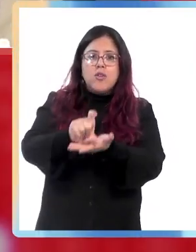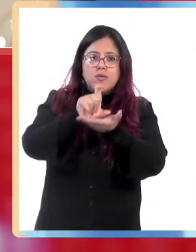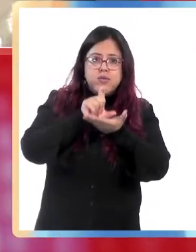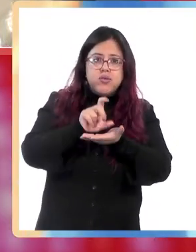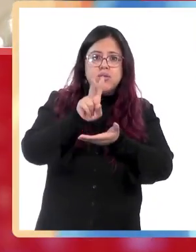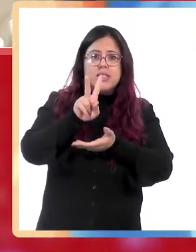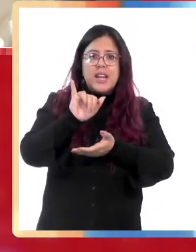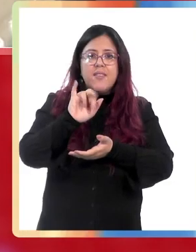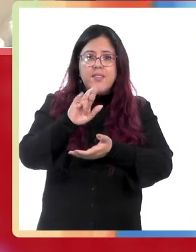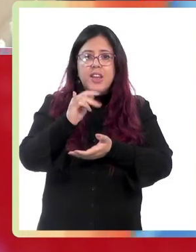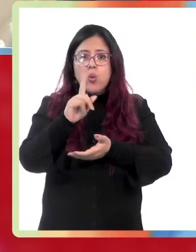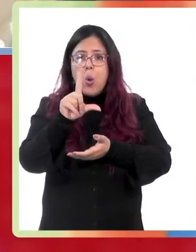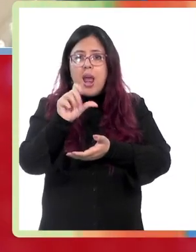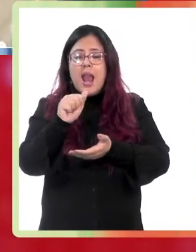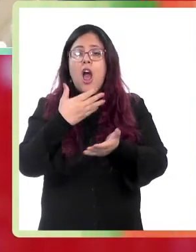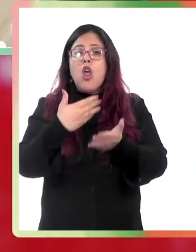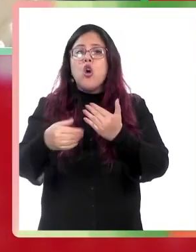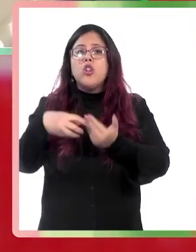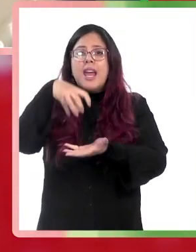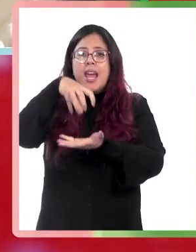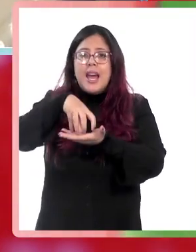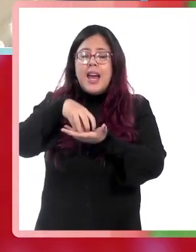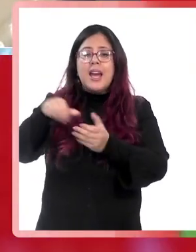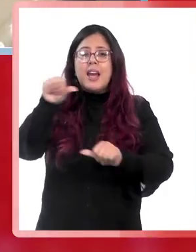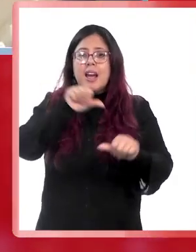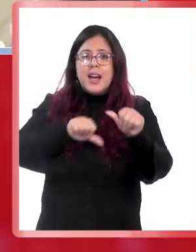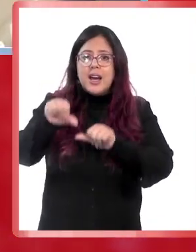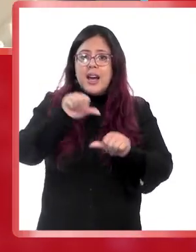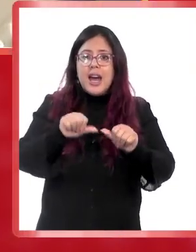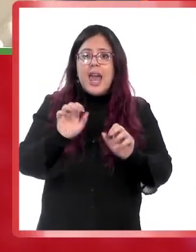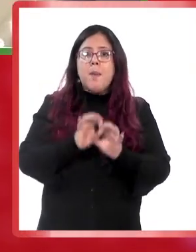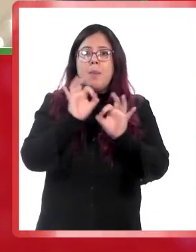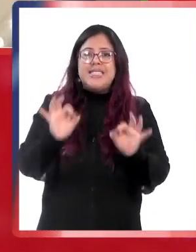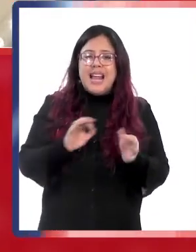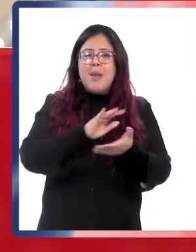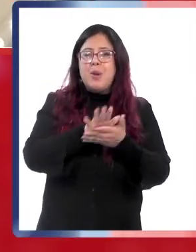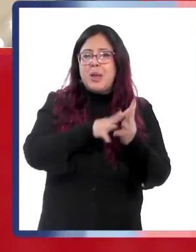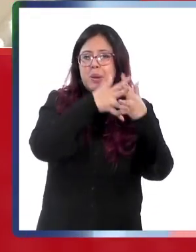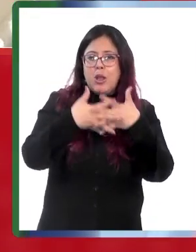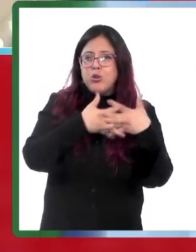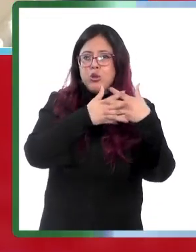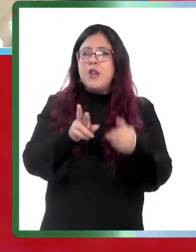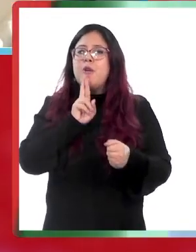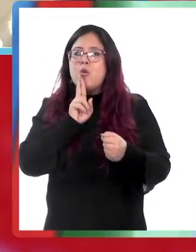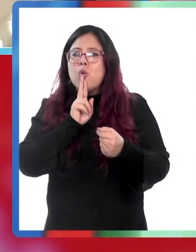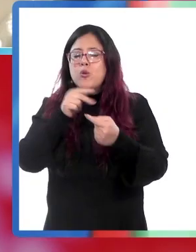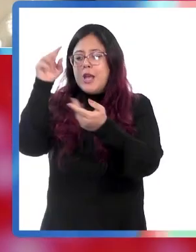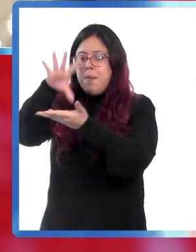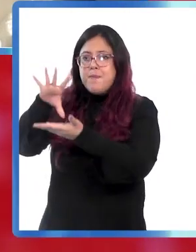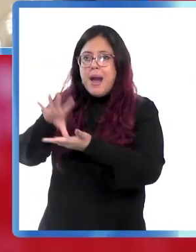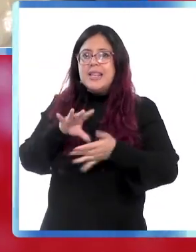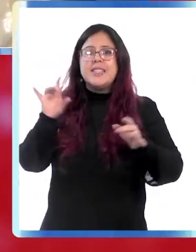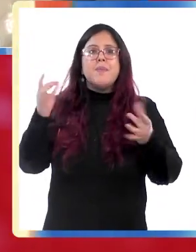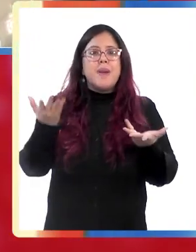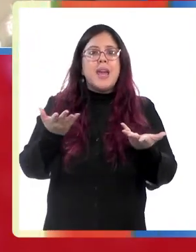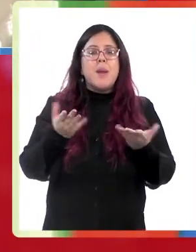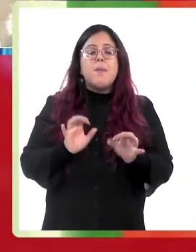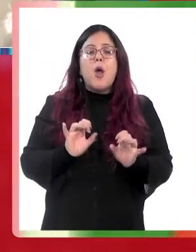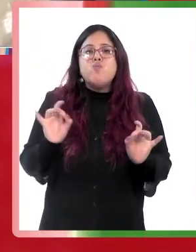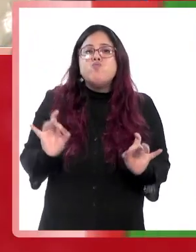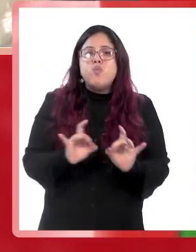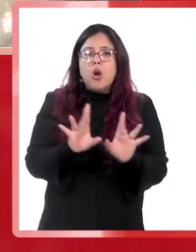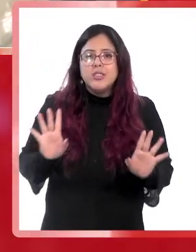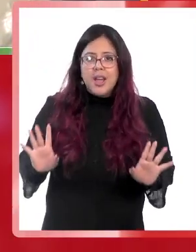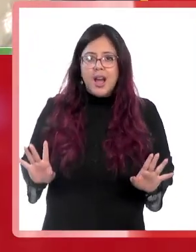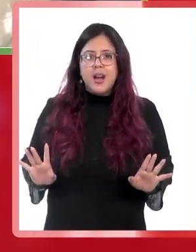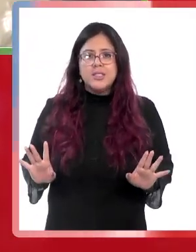viruela en laboratorios especializados en Estados Unidos, en Rusia, en otras partes, como para tener este tipo si hubiera algún brote especial,